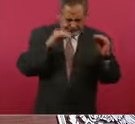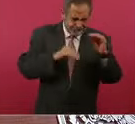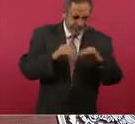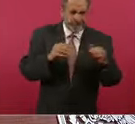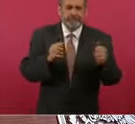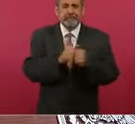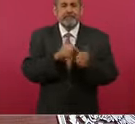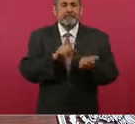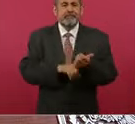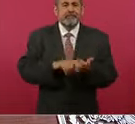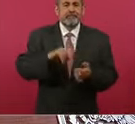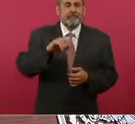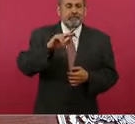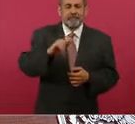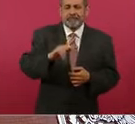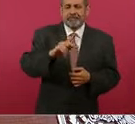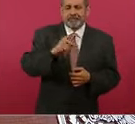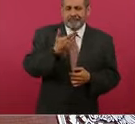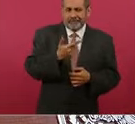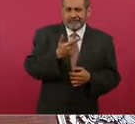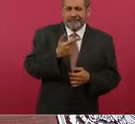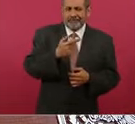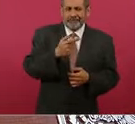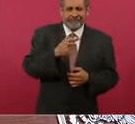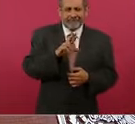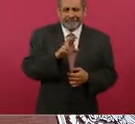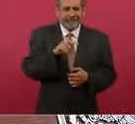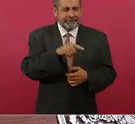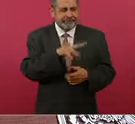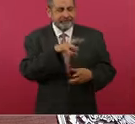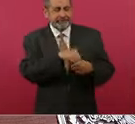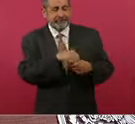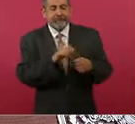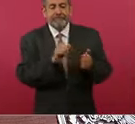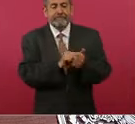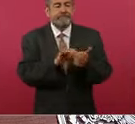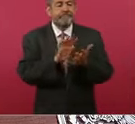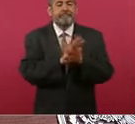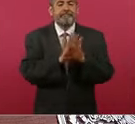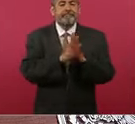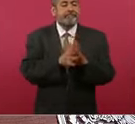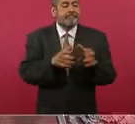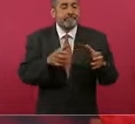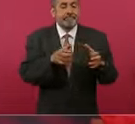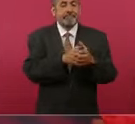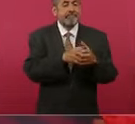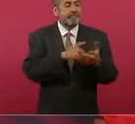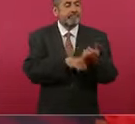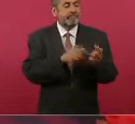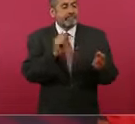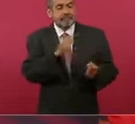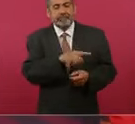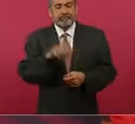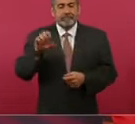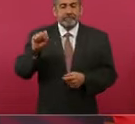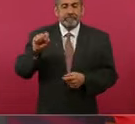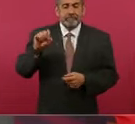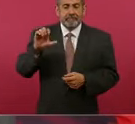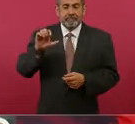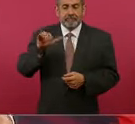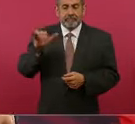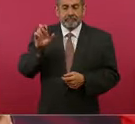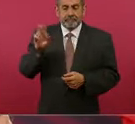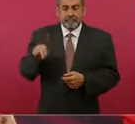Procuraduría y con la complicidad de la Suprema Corte de Justicia, de